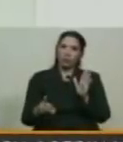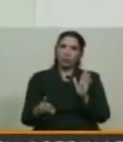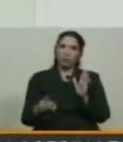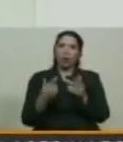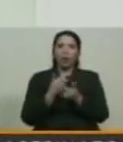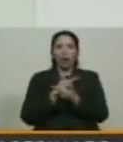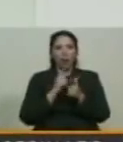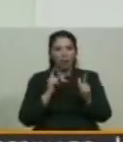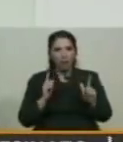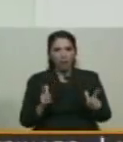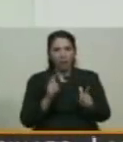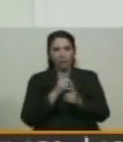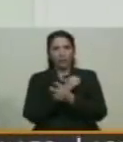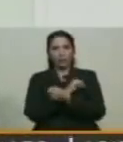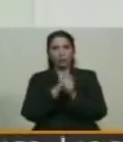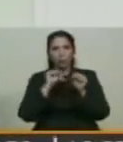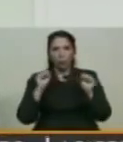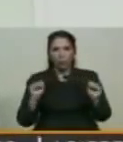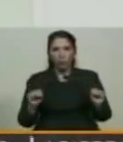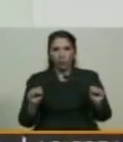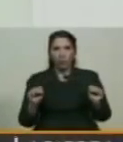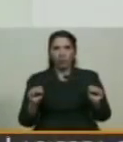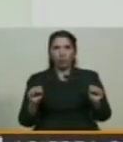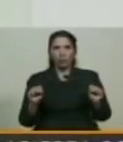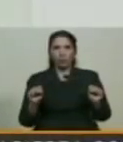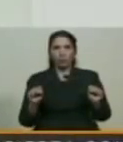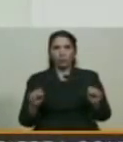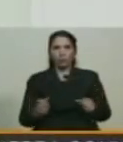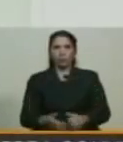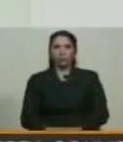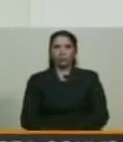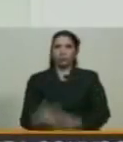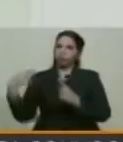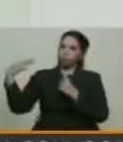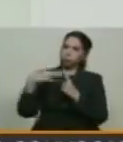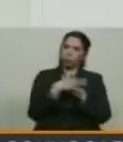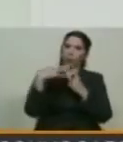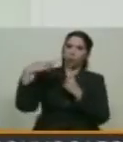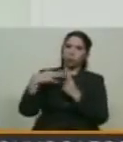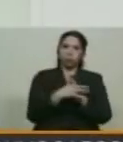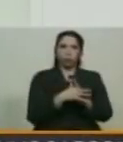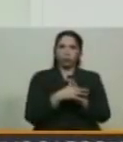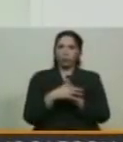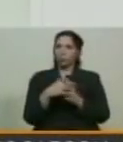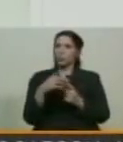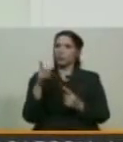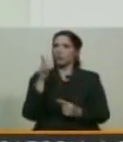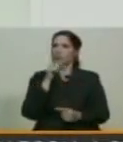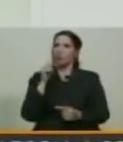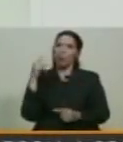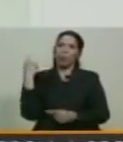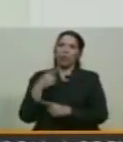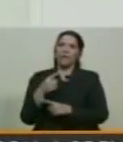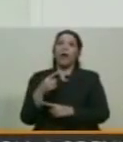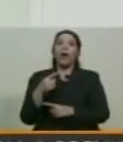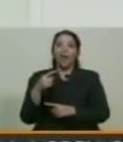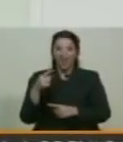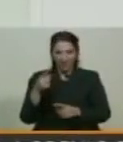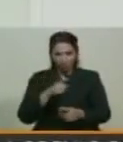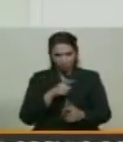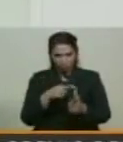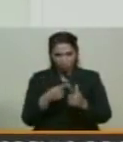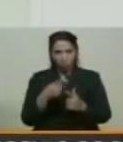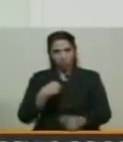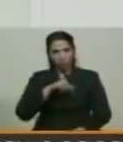libres, soberanos, sin injerencismo, sin intervencionismo. Así que desde aquí, desde la Vicepresidencia Ejecutiva,